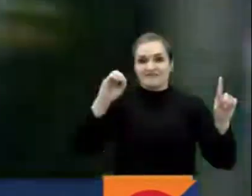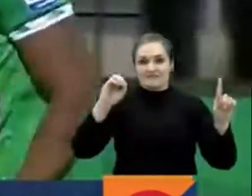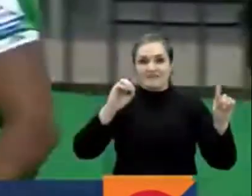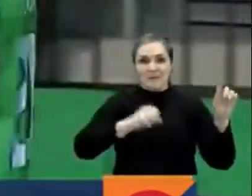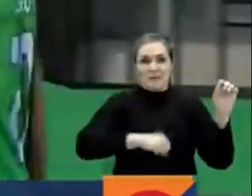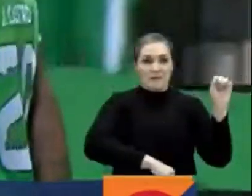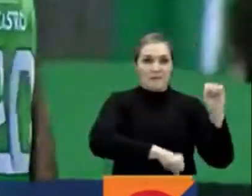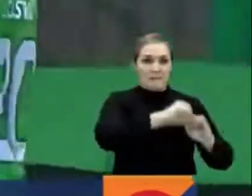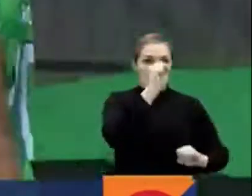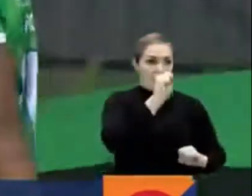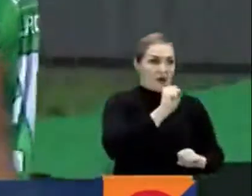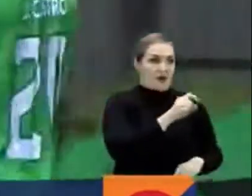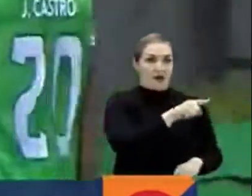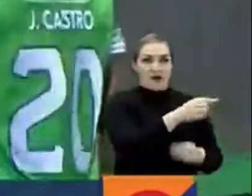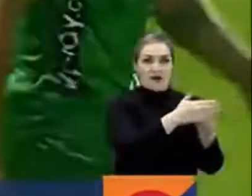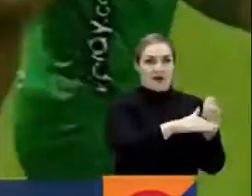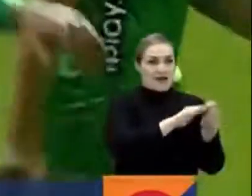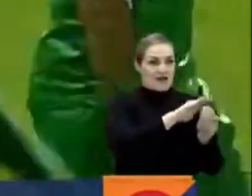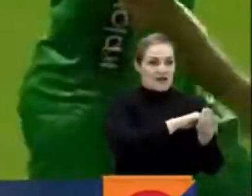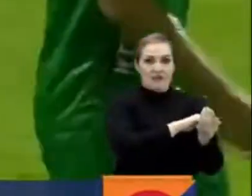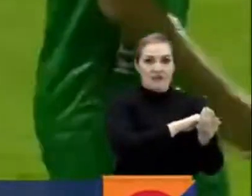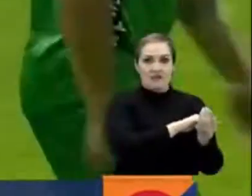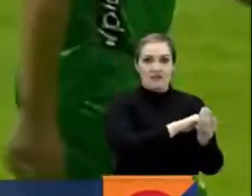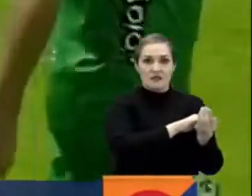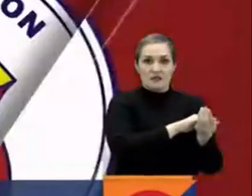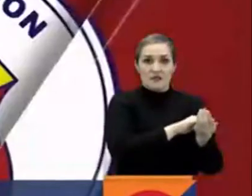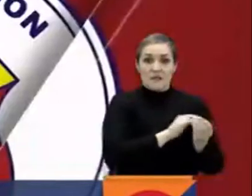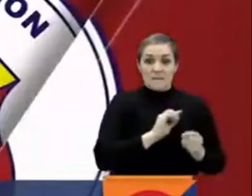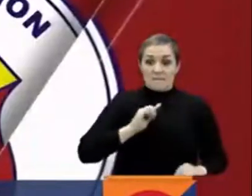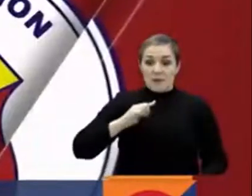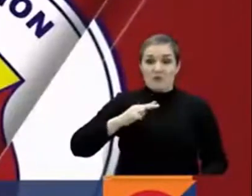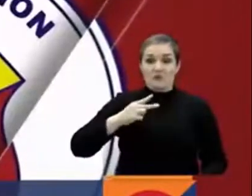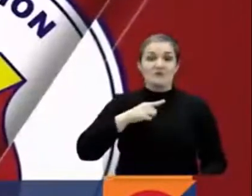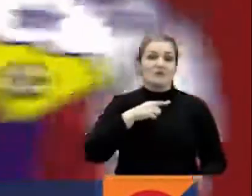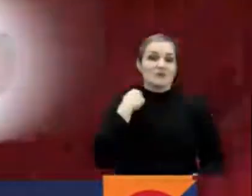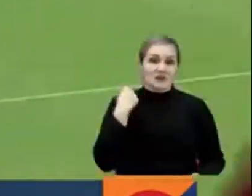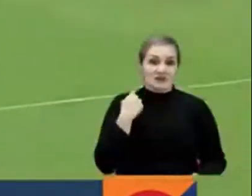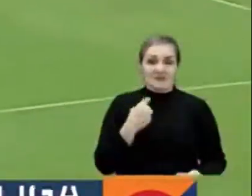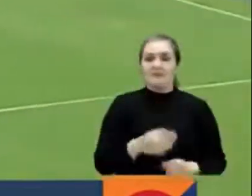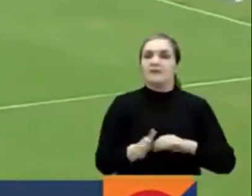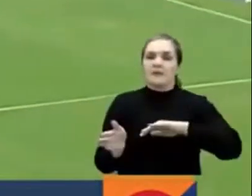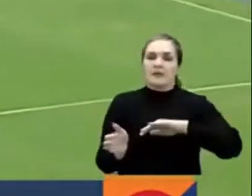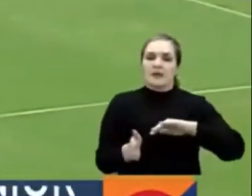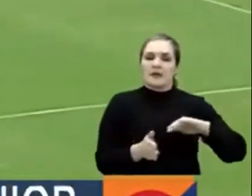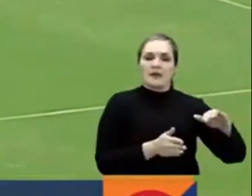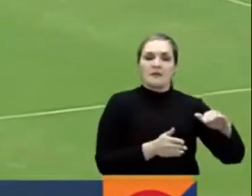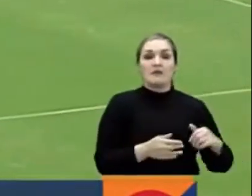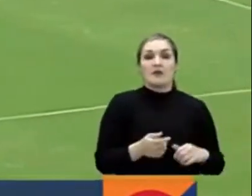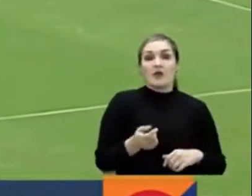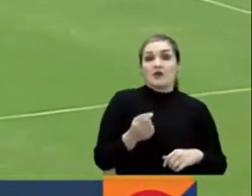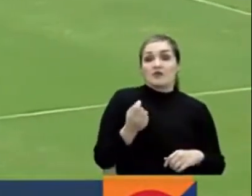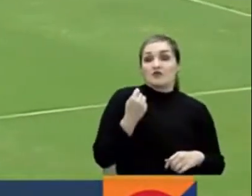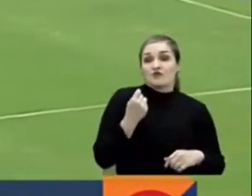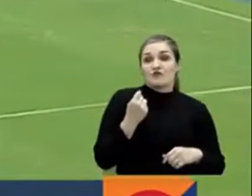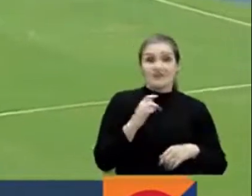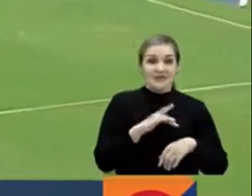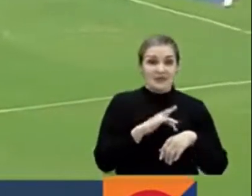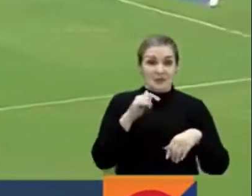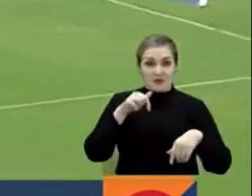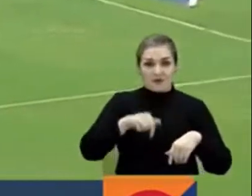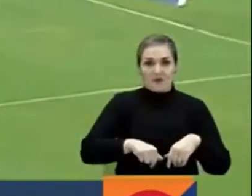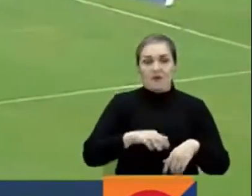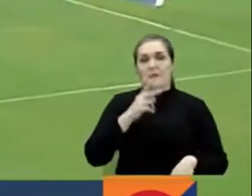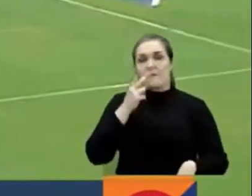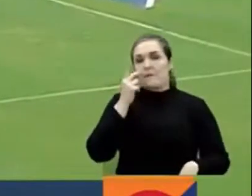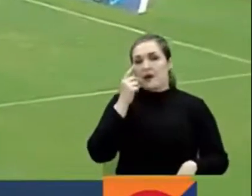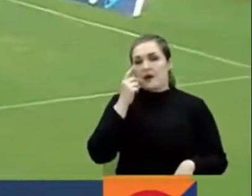Equidad le propinó la segunda derrota en este semestre al equipo de Gamero. En el primer partido de hoy, Pereira, con goles de Brian León